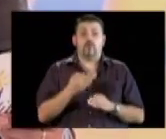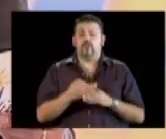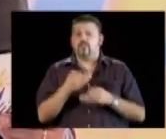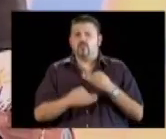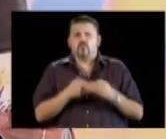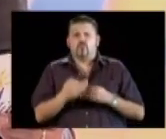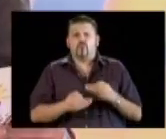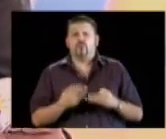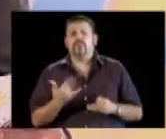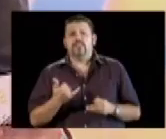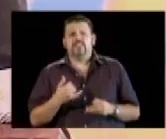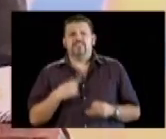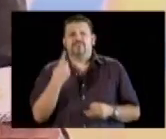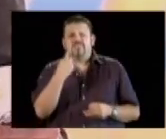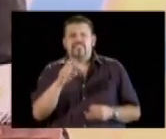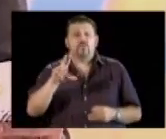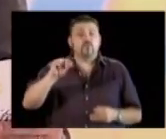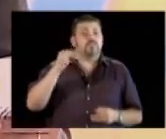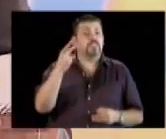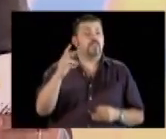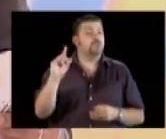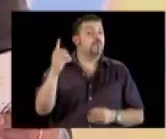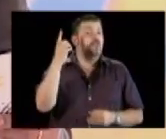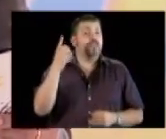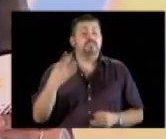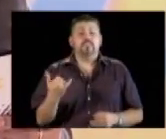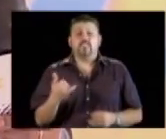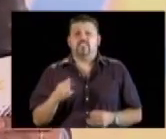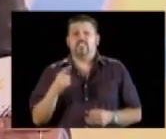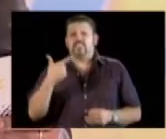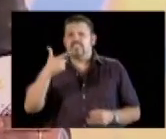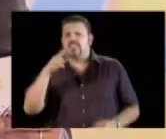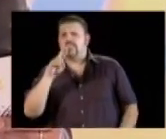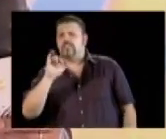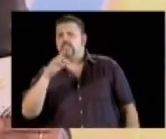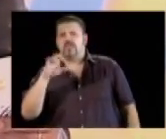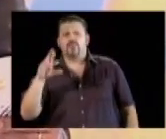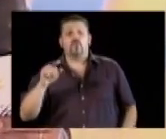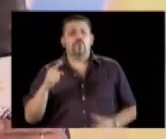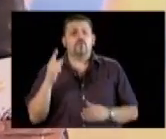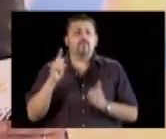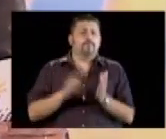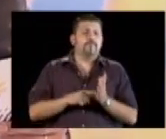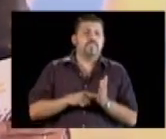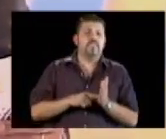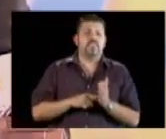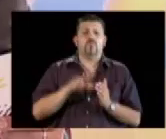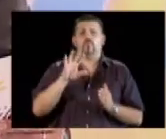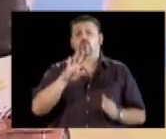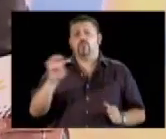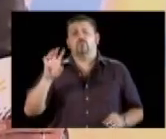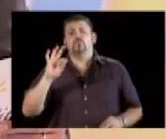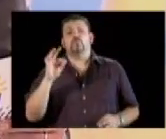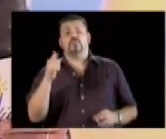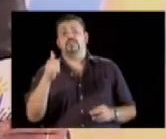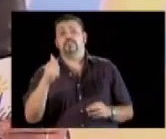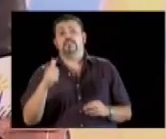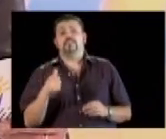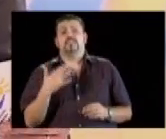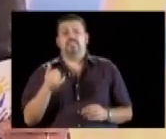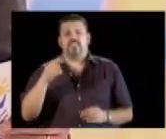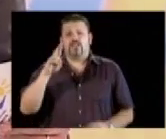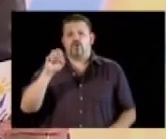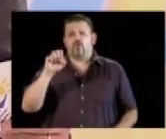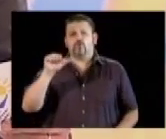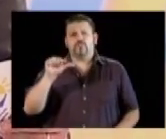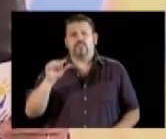Zúñiga Cabrera, $1,182. Guillermo Rodríguez Rizo, $1,496. Rosa María Larraguíbel de